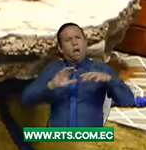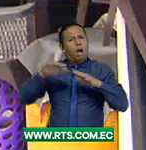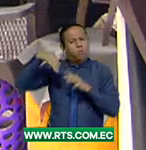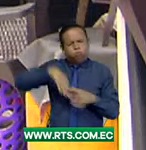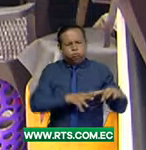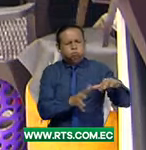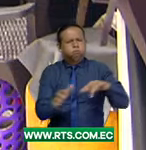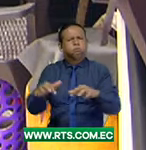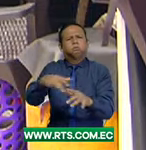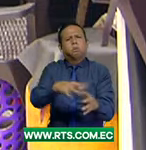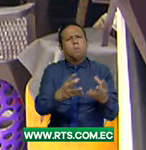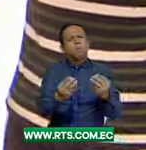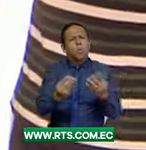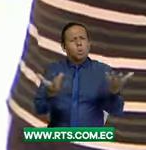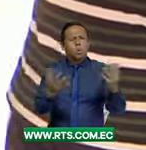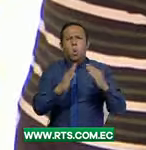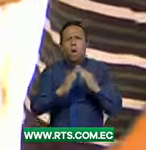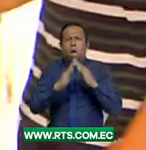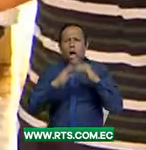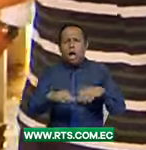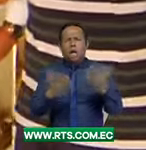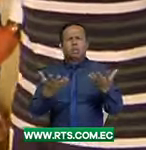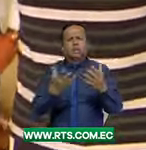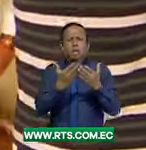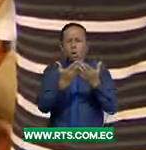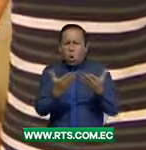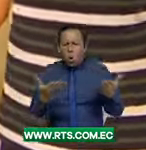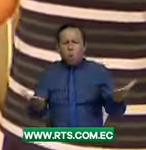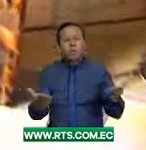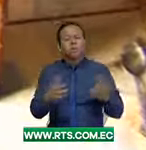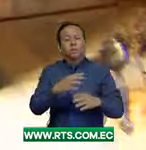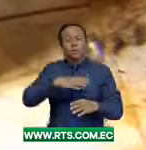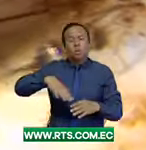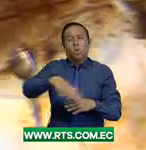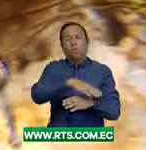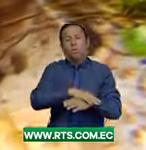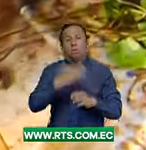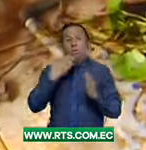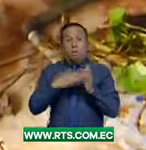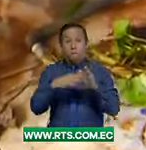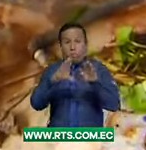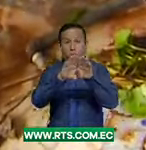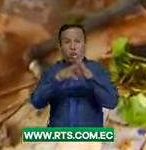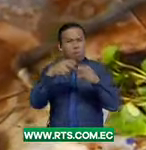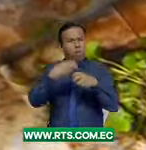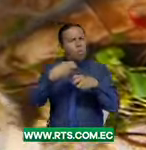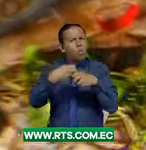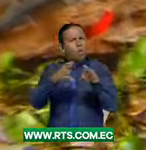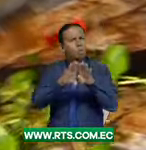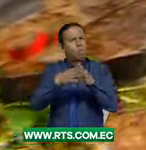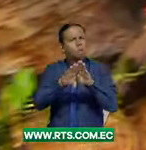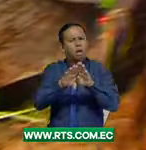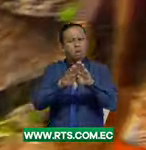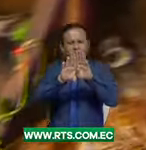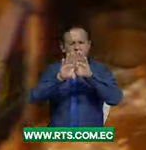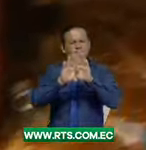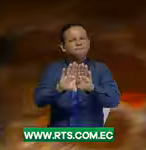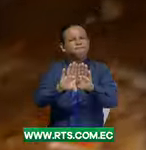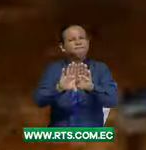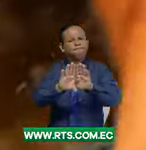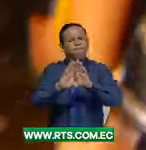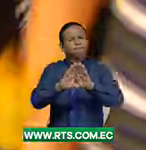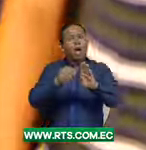enseres, cuadros y las pinturas de Oliver. La puerta de fierro es la que logré